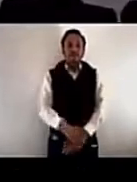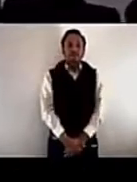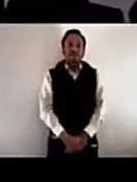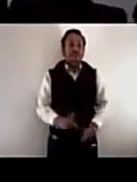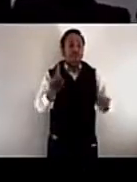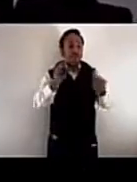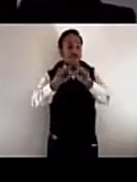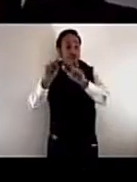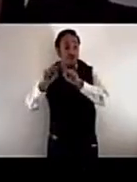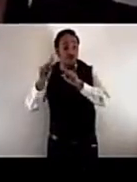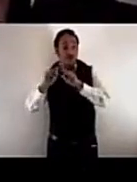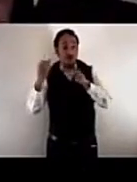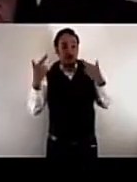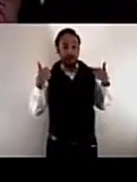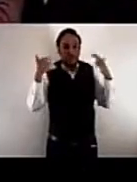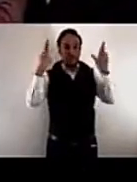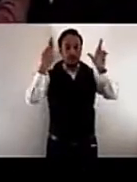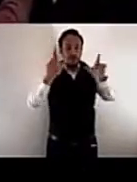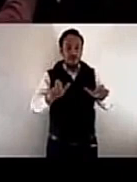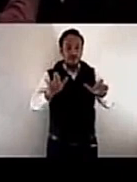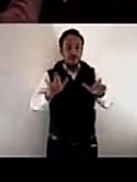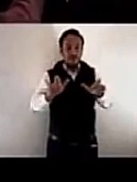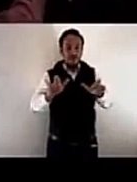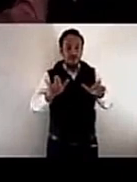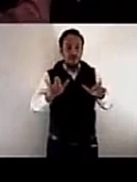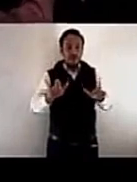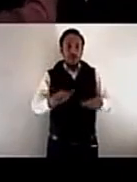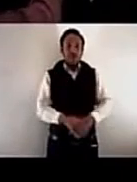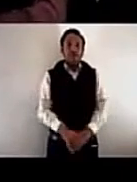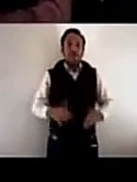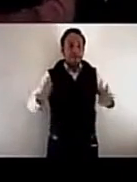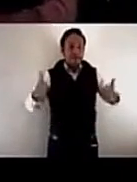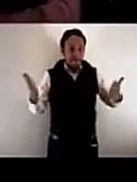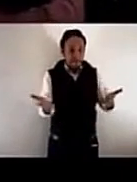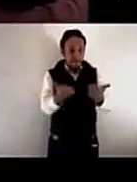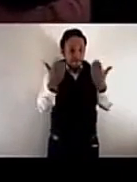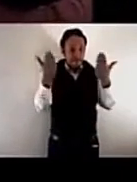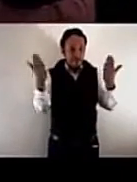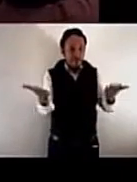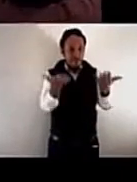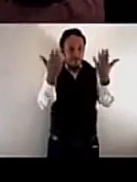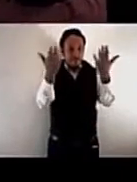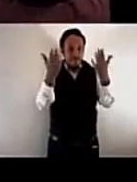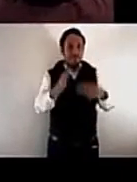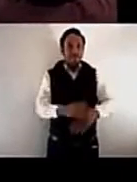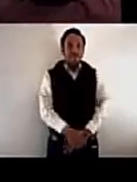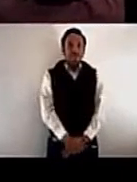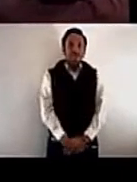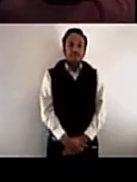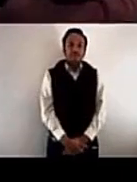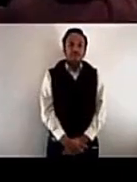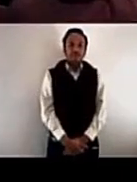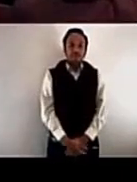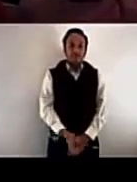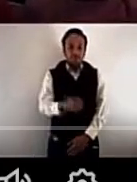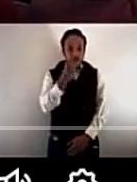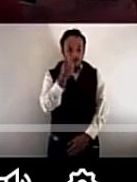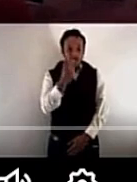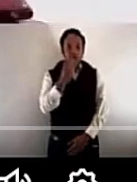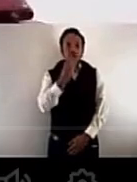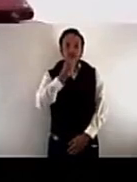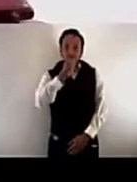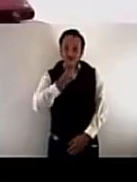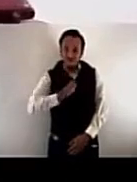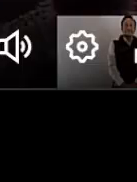eso es un gran compromiso para cada uno para cada una pero sobre